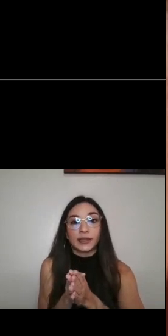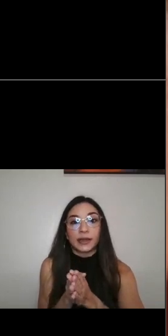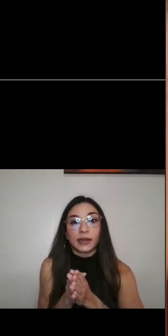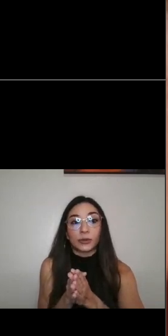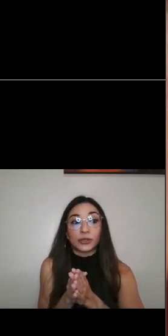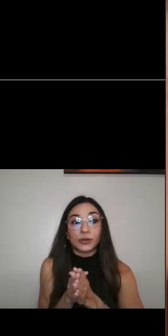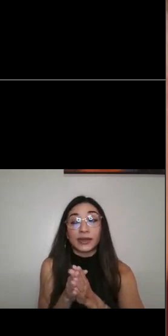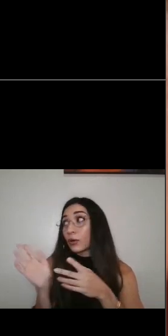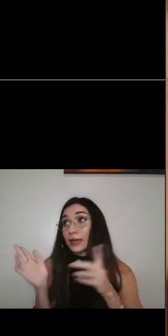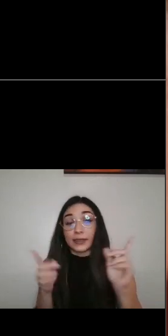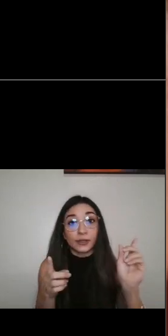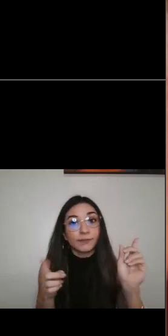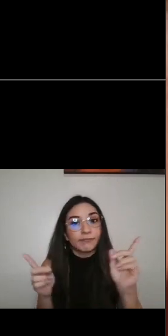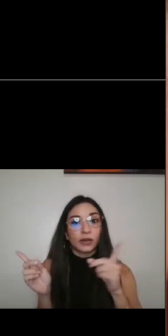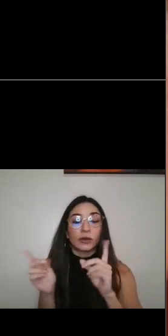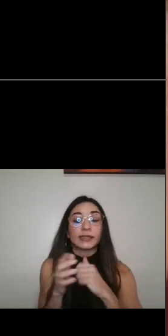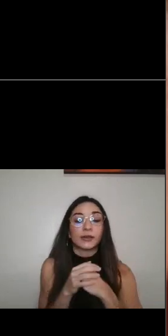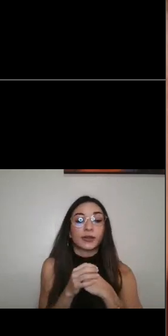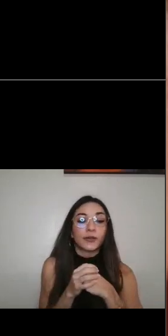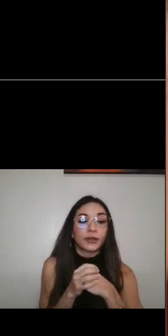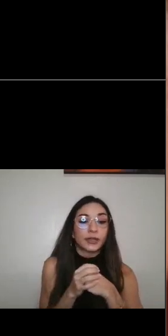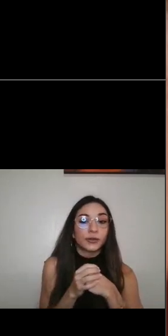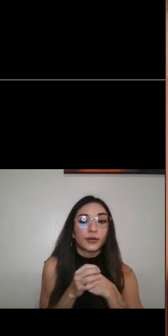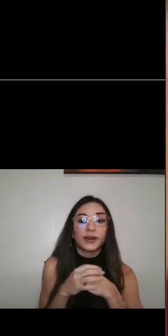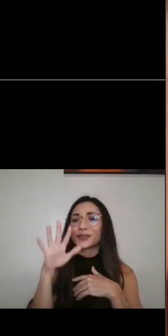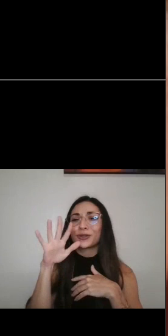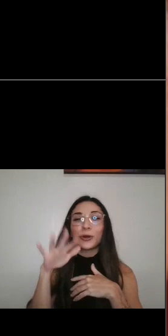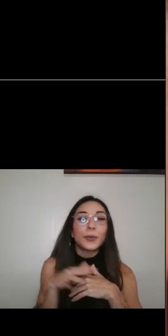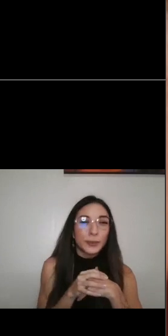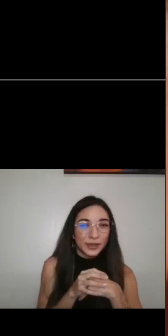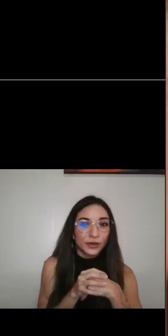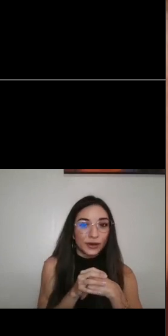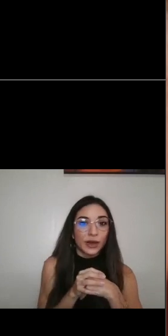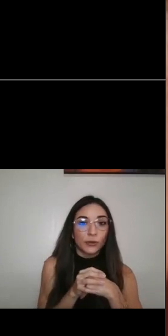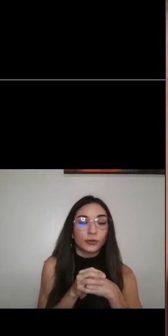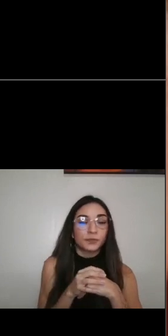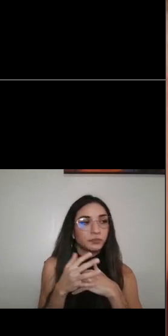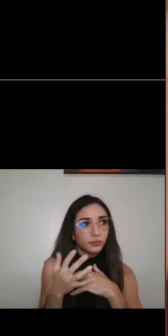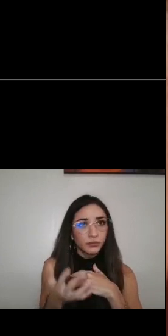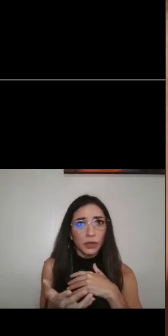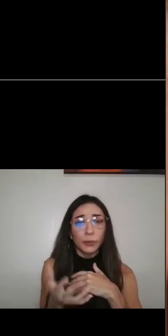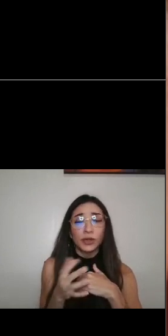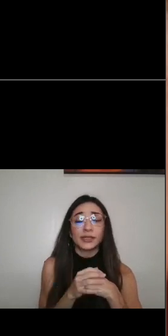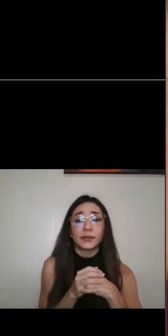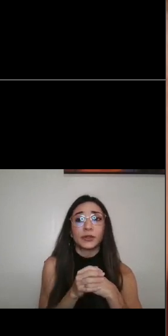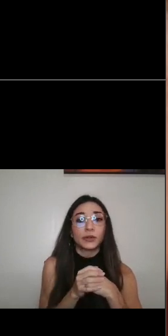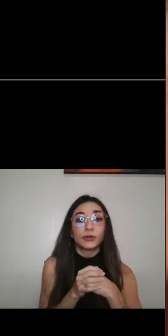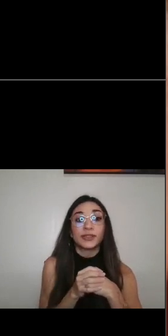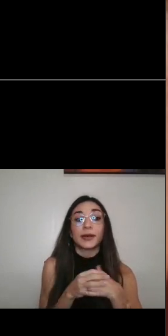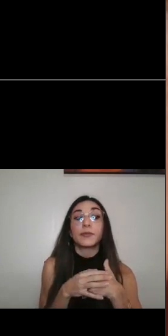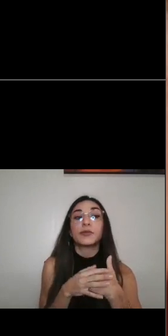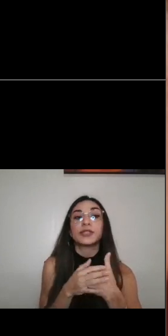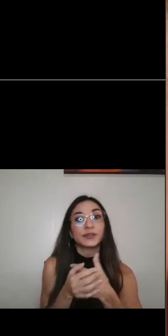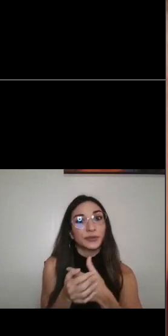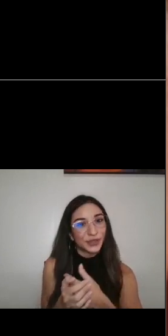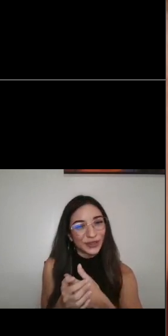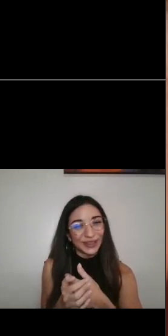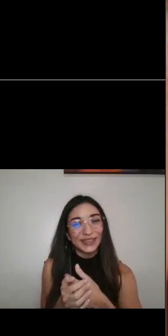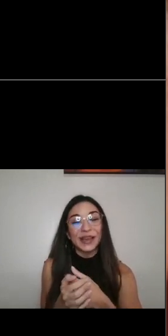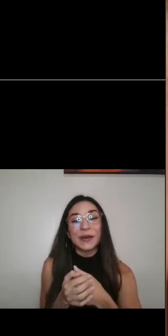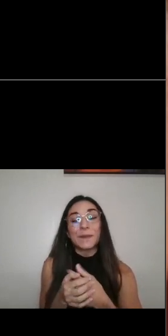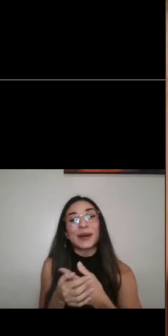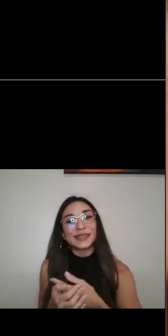importante de la audición es la localización de la fuente sonora, y esto solo por mencionar algunos. Pero el sistema auditivo nos da muchas